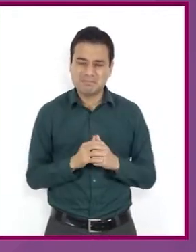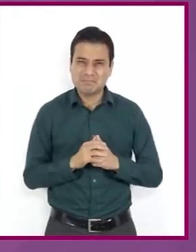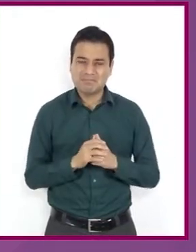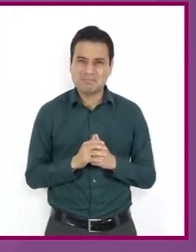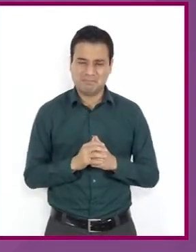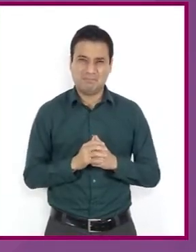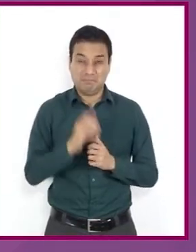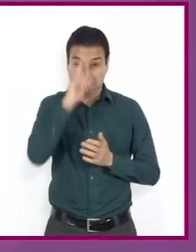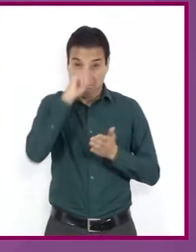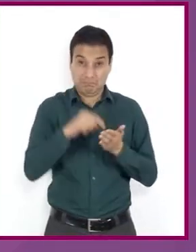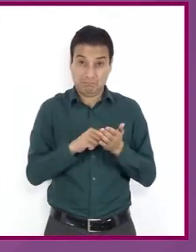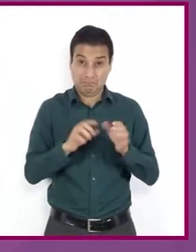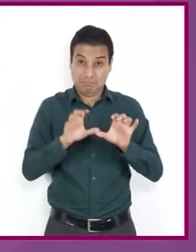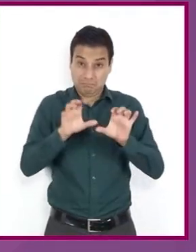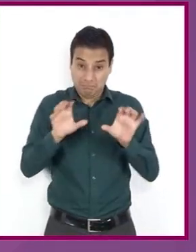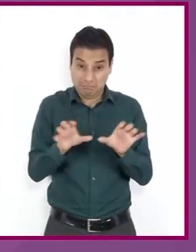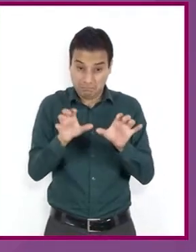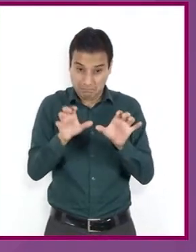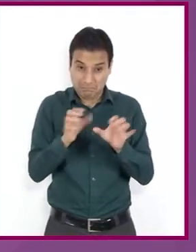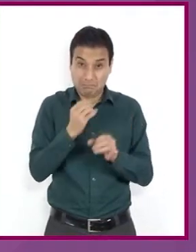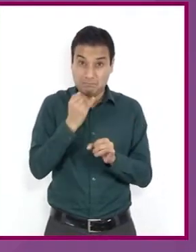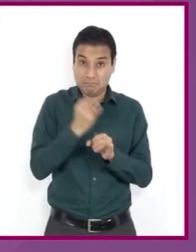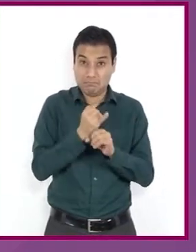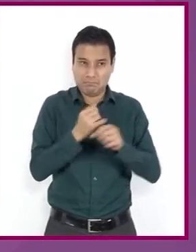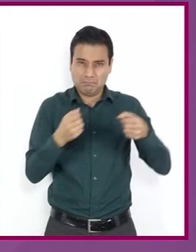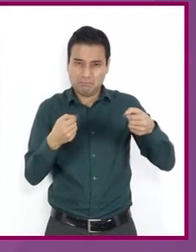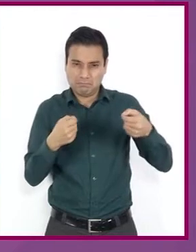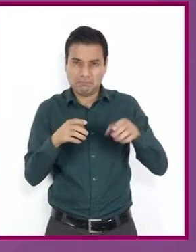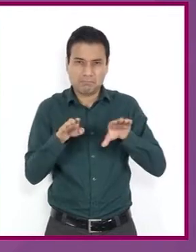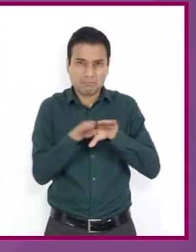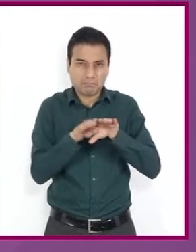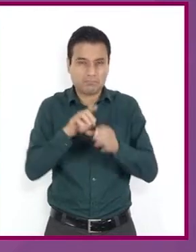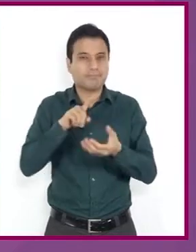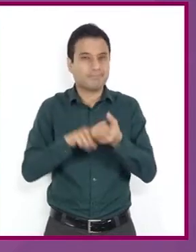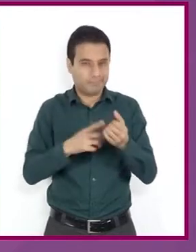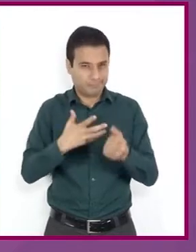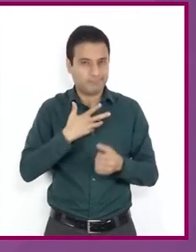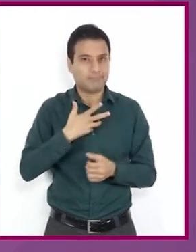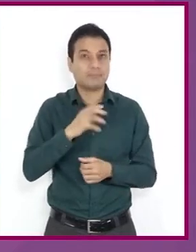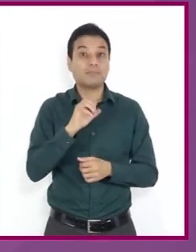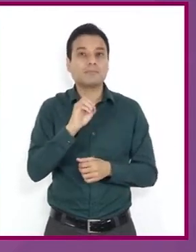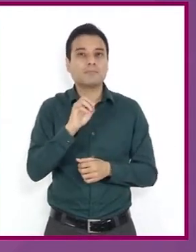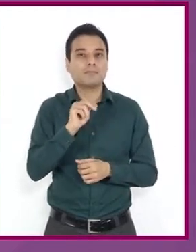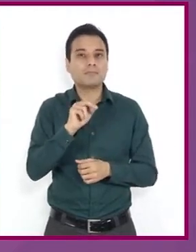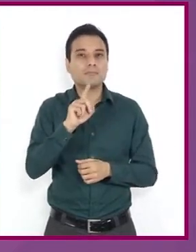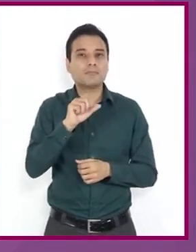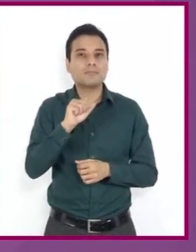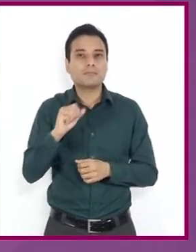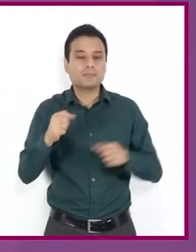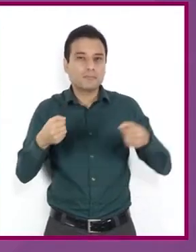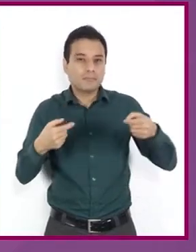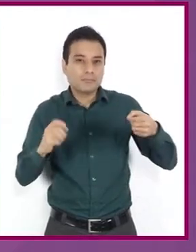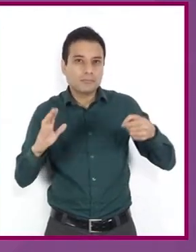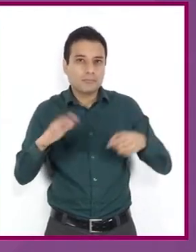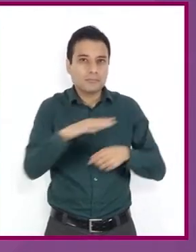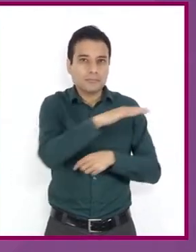que la computadora y el ruteador se comunican mediante ondas electromagnéticas también. Vamos a